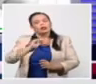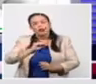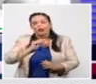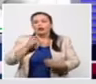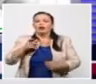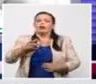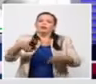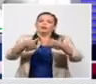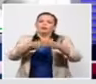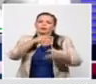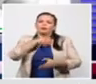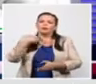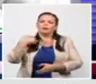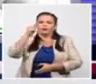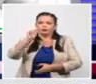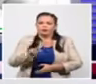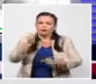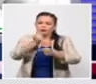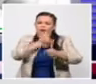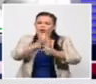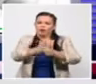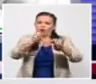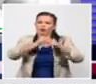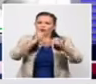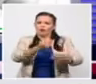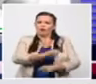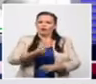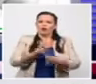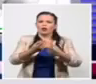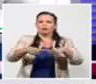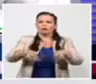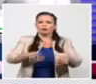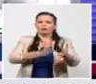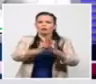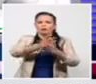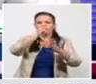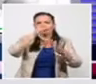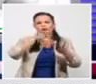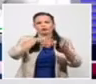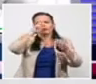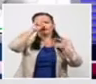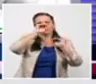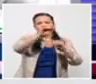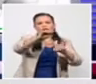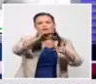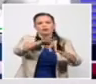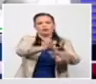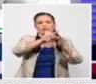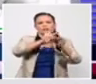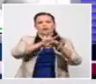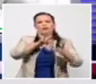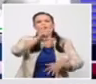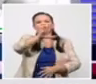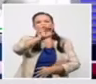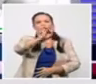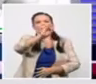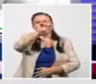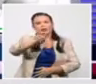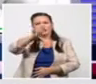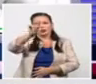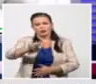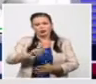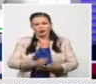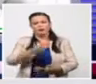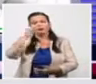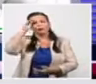salud, se mantienen hospitalizados en terapia intensiva 57 cubanos. Decíamos también que es un tema preocupante